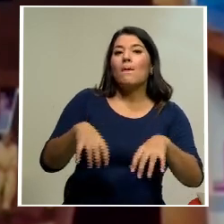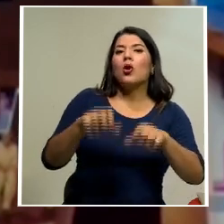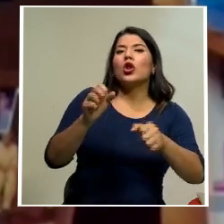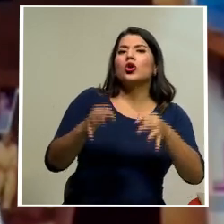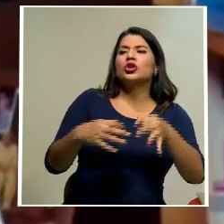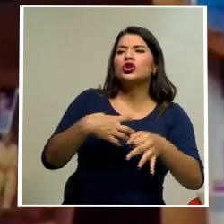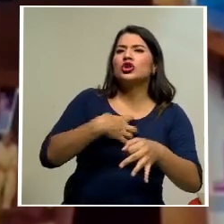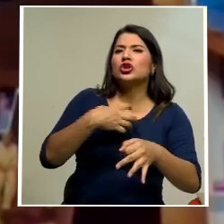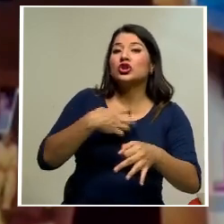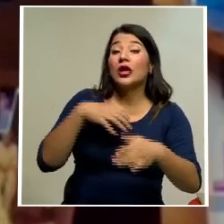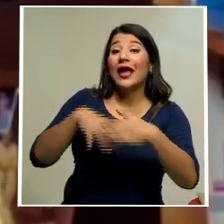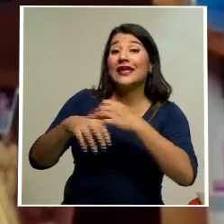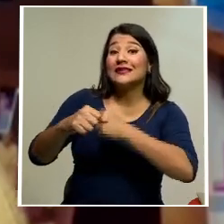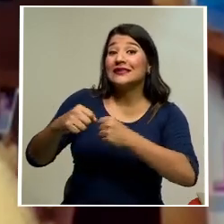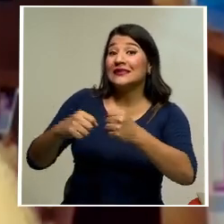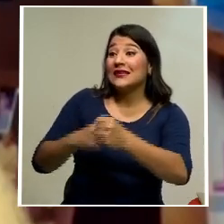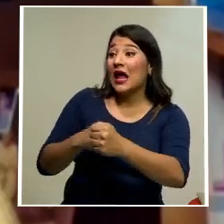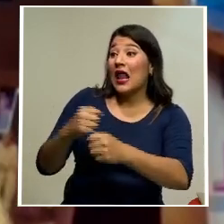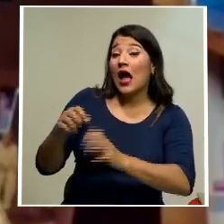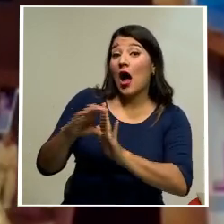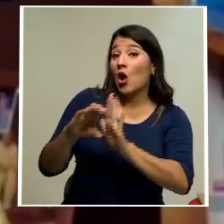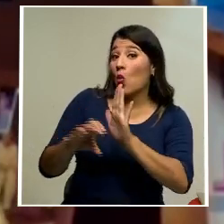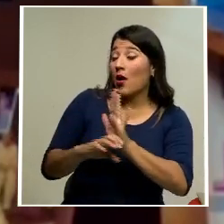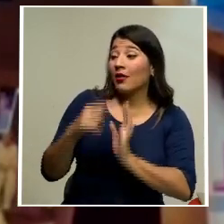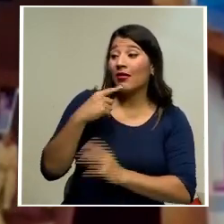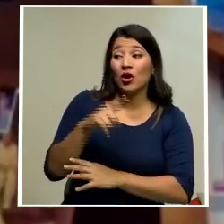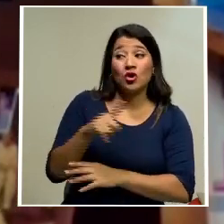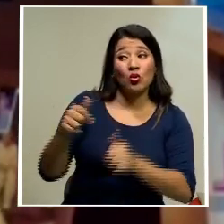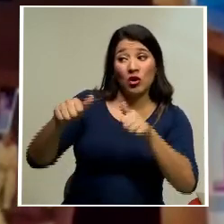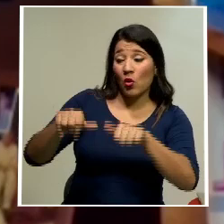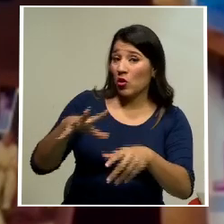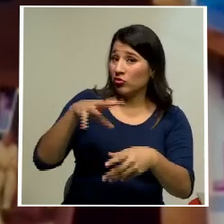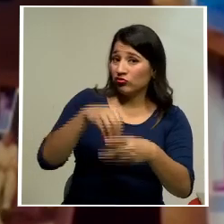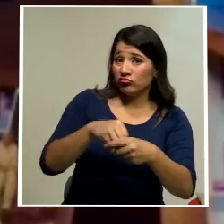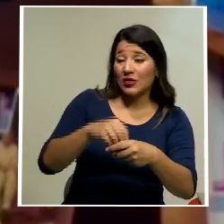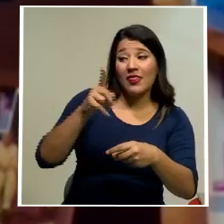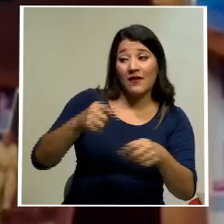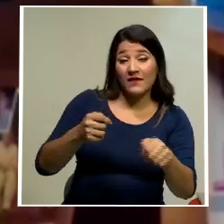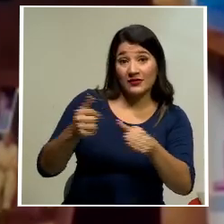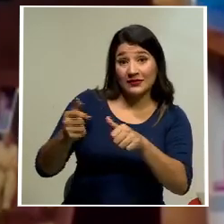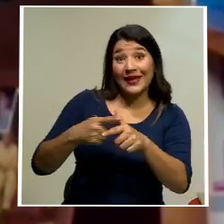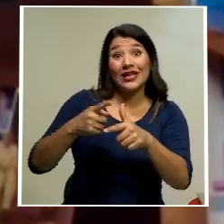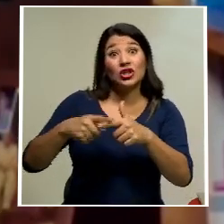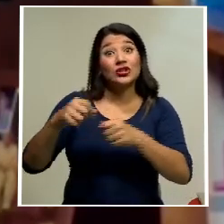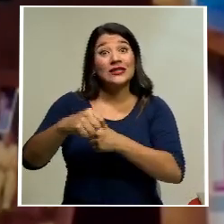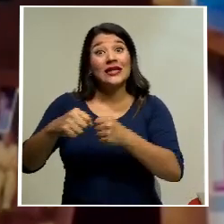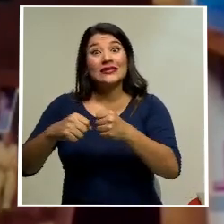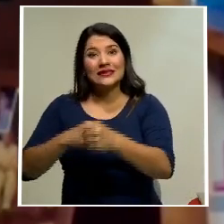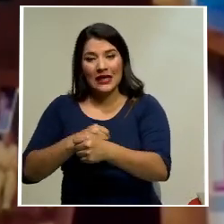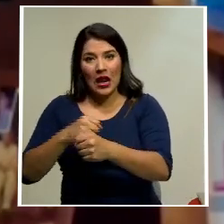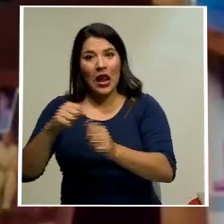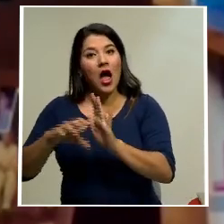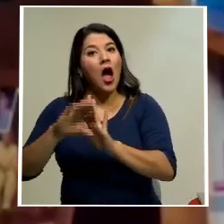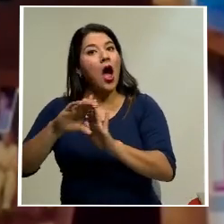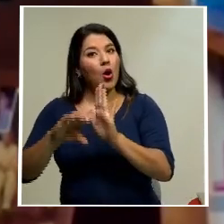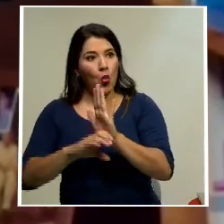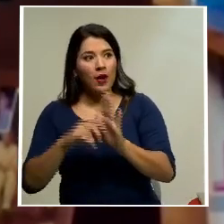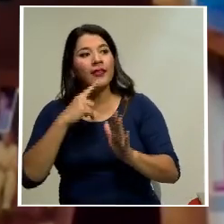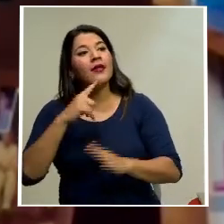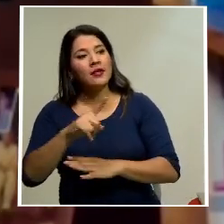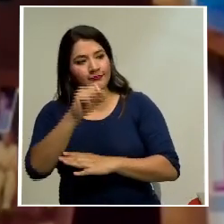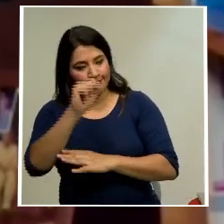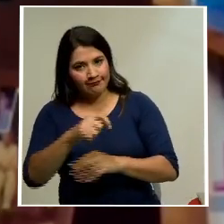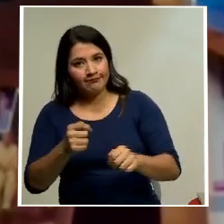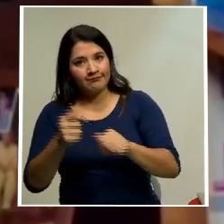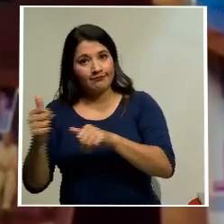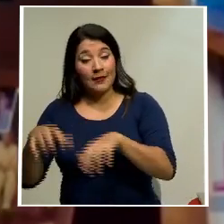la Sala declaró inconstitucional son aquellas normas que en alguna medida interferían en el funcionamiento del Poder Judicial. En